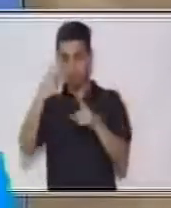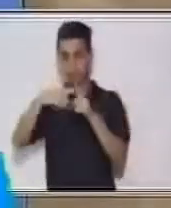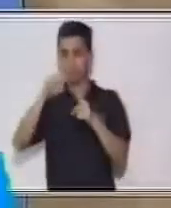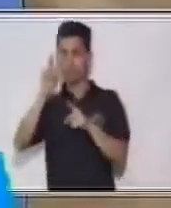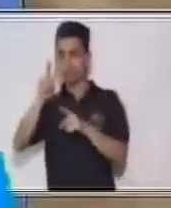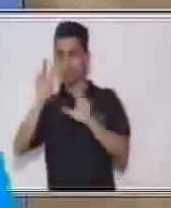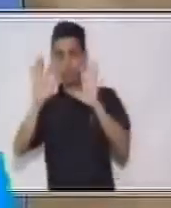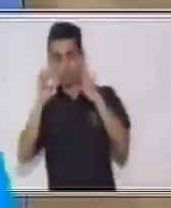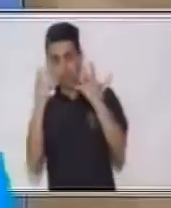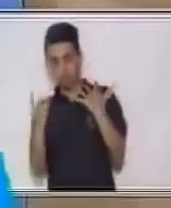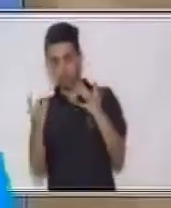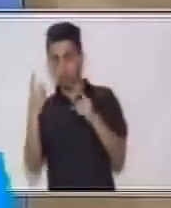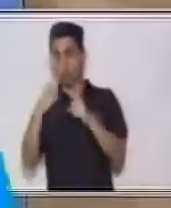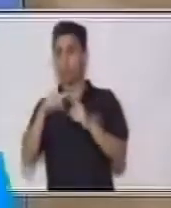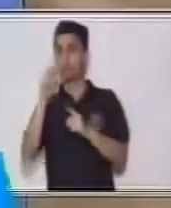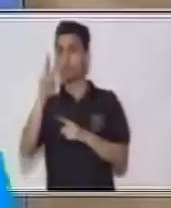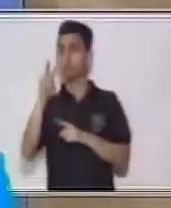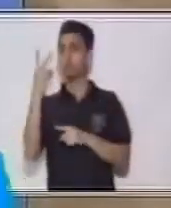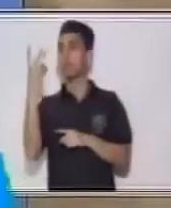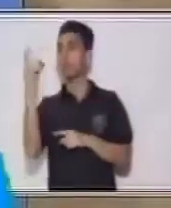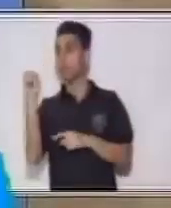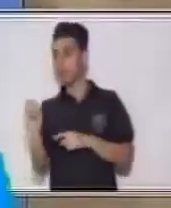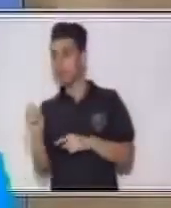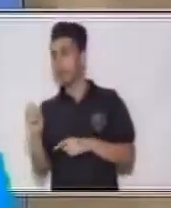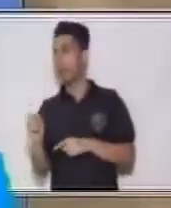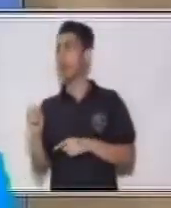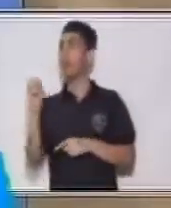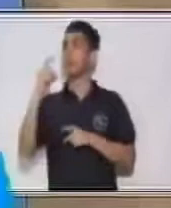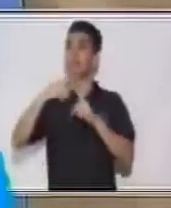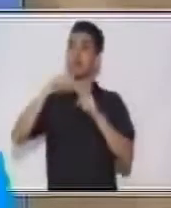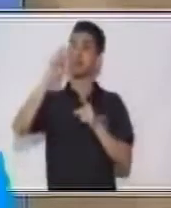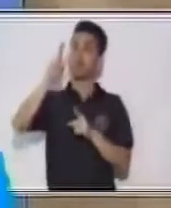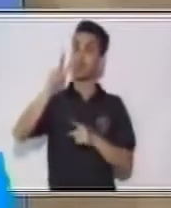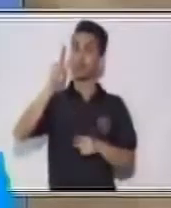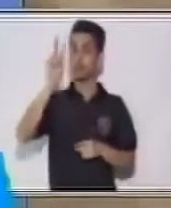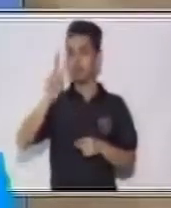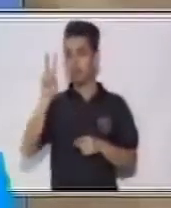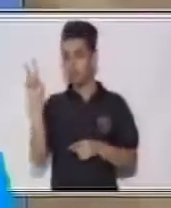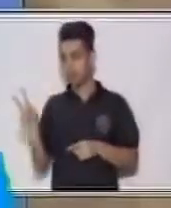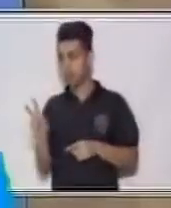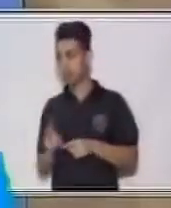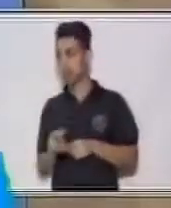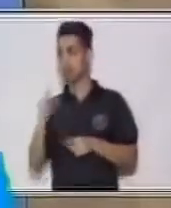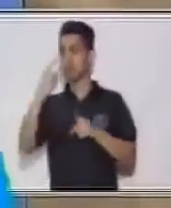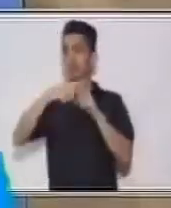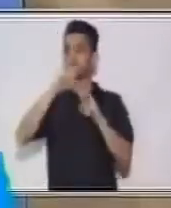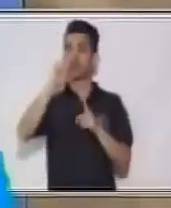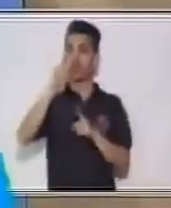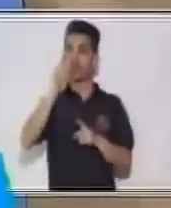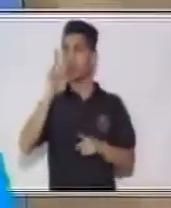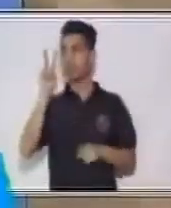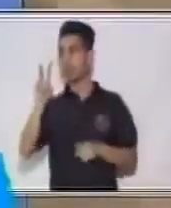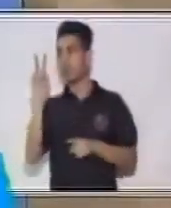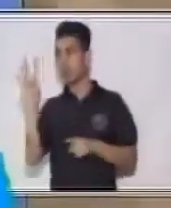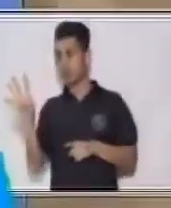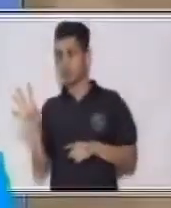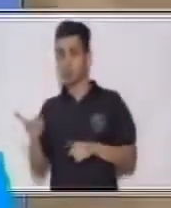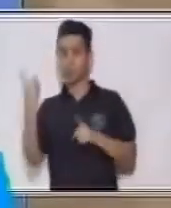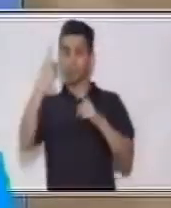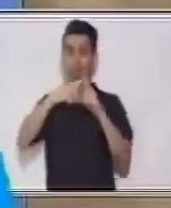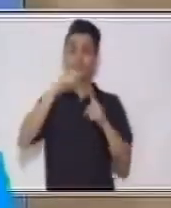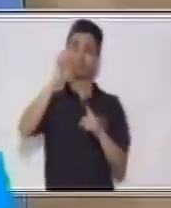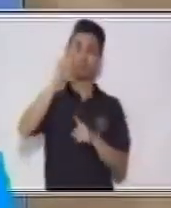20 20 222 22 2 24